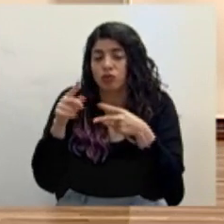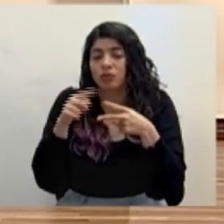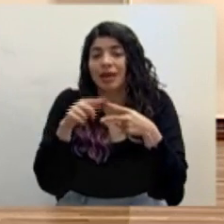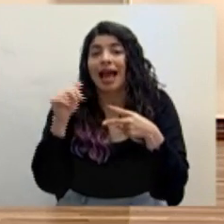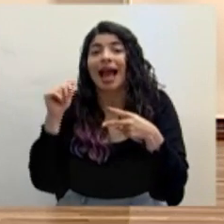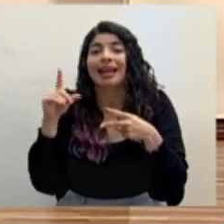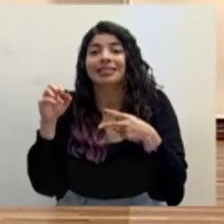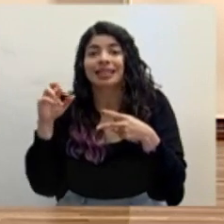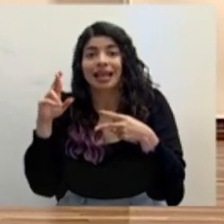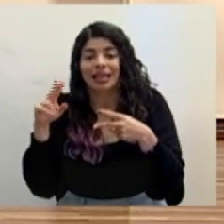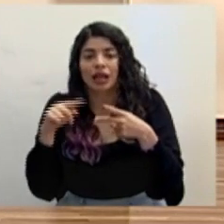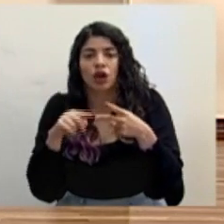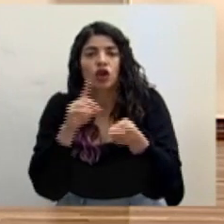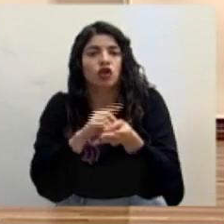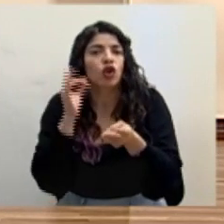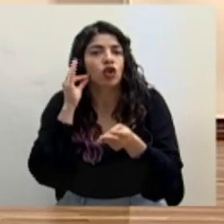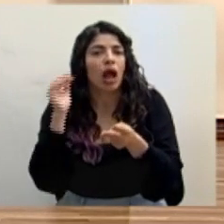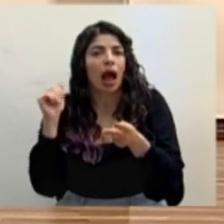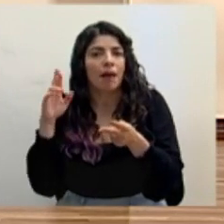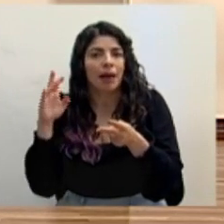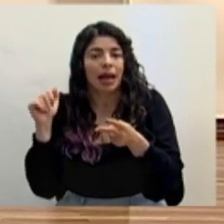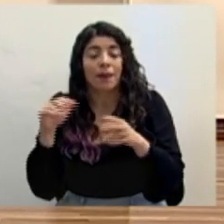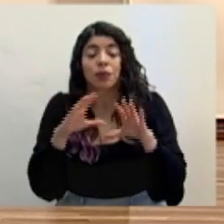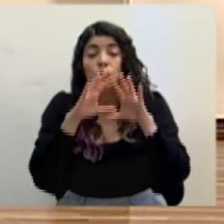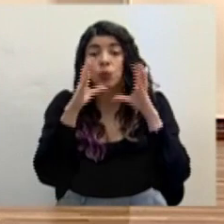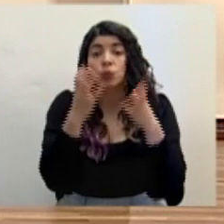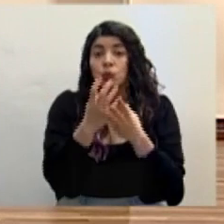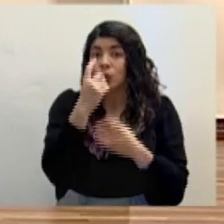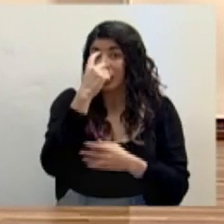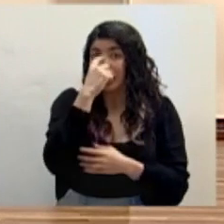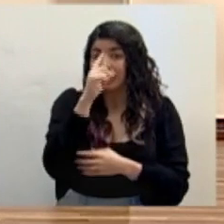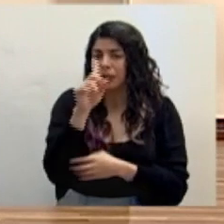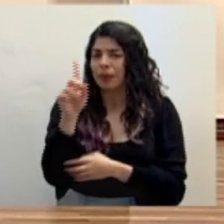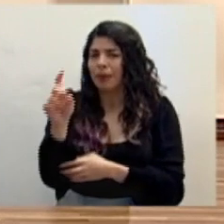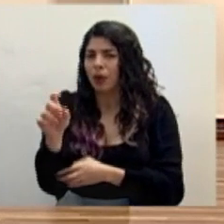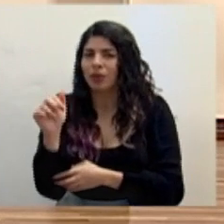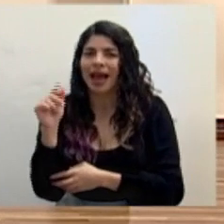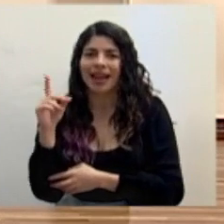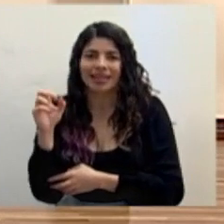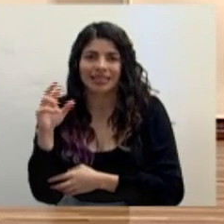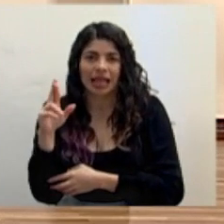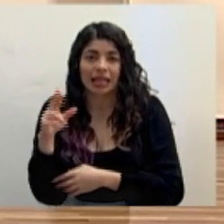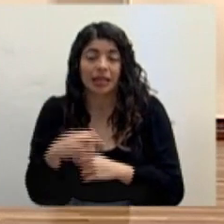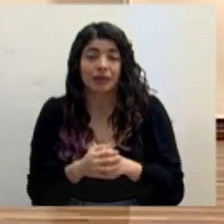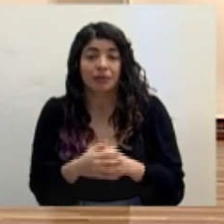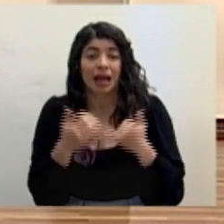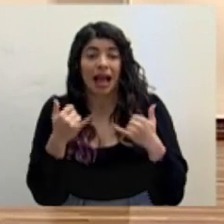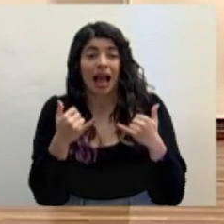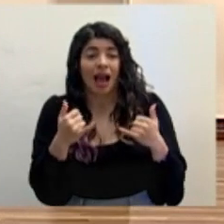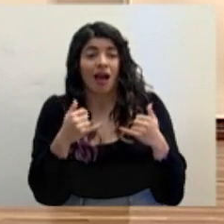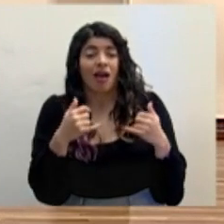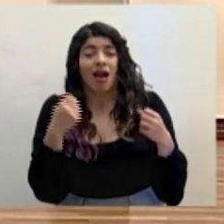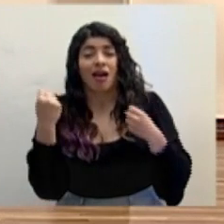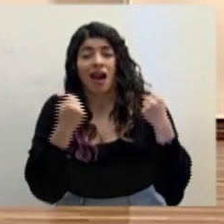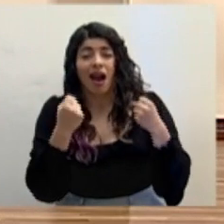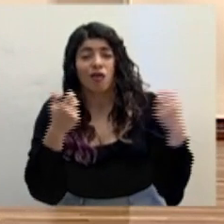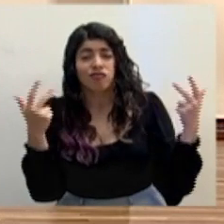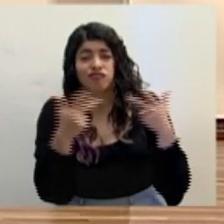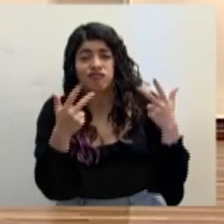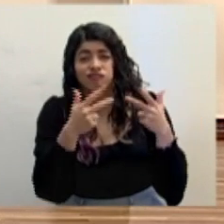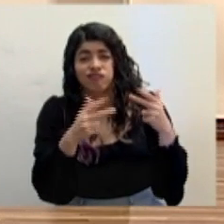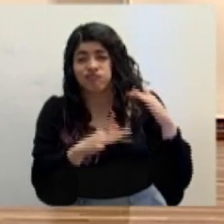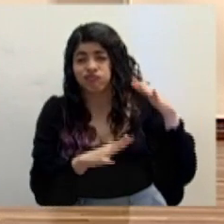para la doctora Abarca. Mundo Escazú consulta a don Alexander. Tras este pico en el tránsito y de personas que